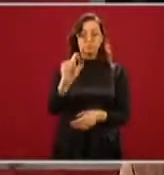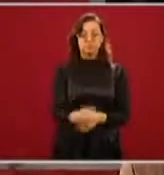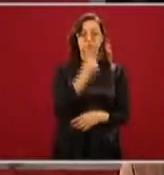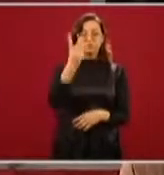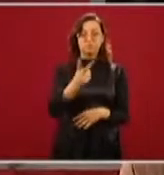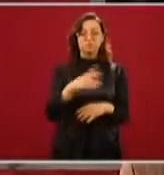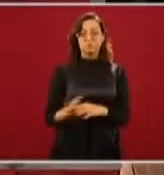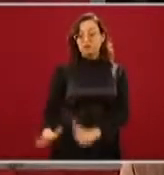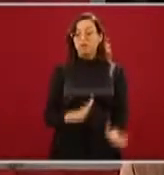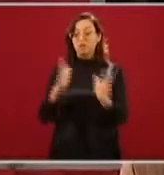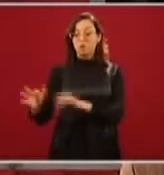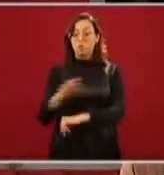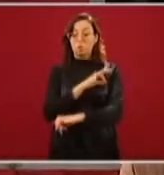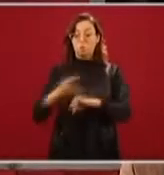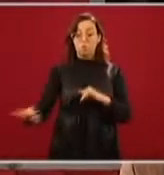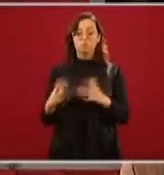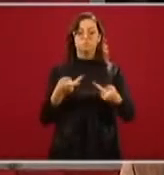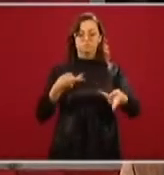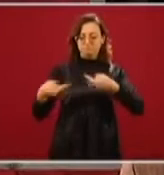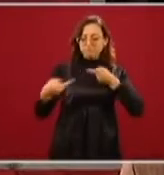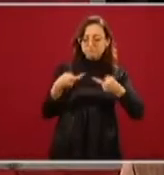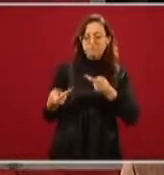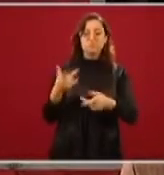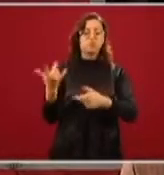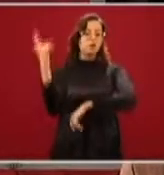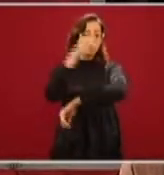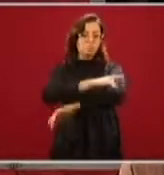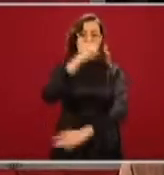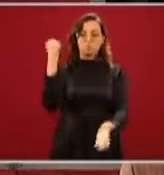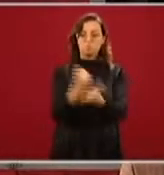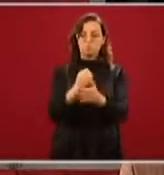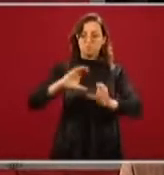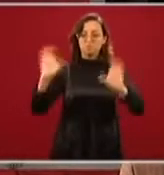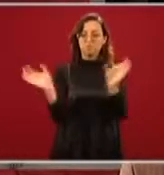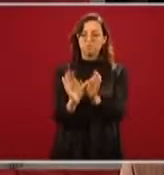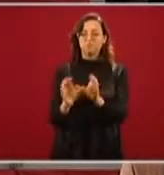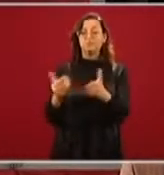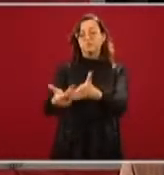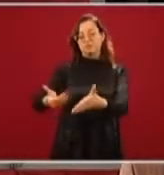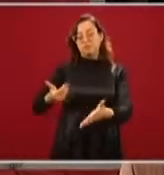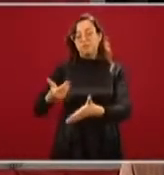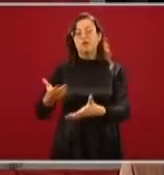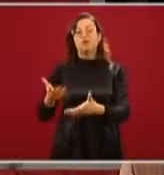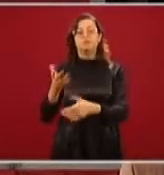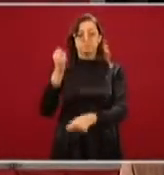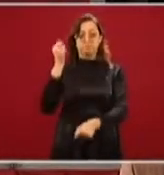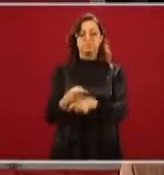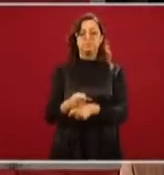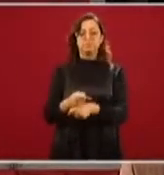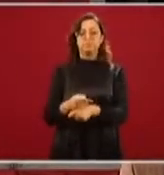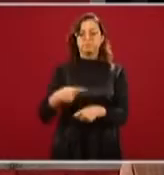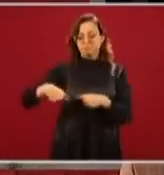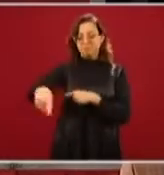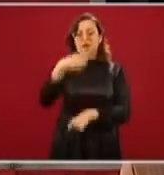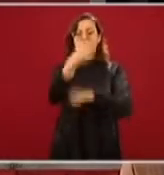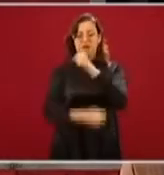muy importante, que es la preparación operacional y certificación del aeropuerto, se va a adelantar a mediados de este